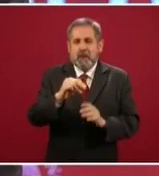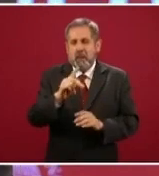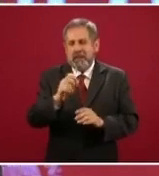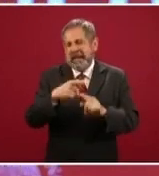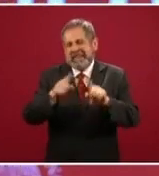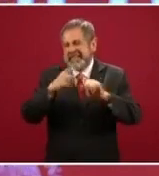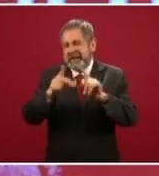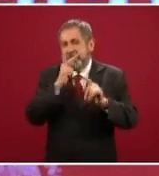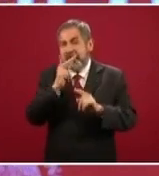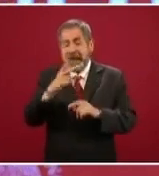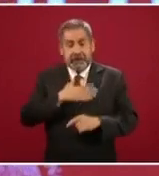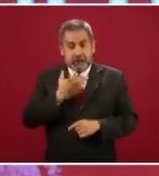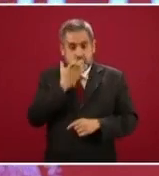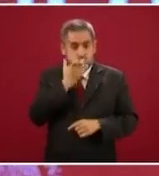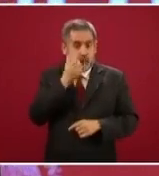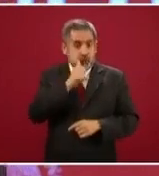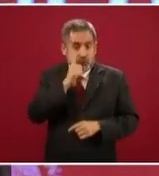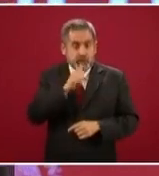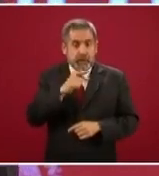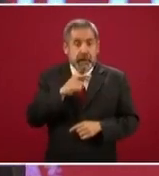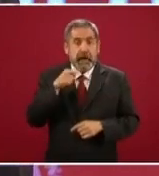cosas así, pero